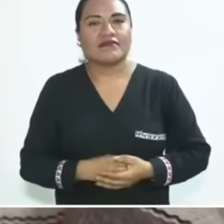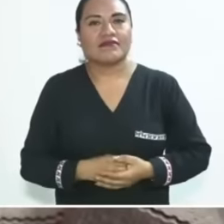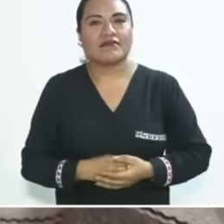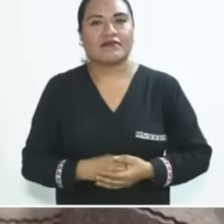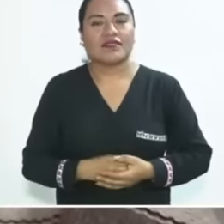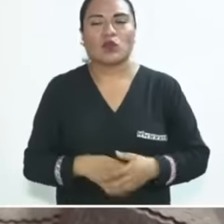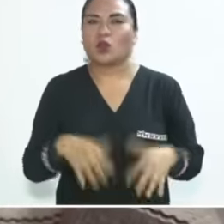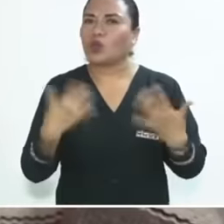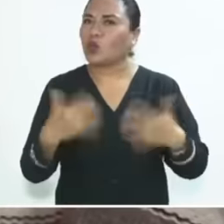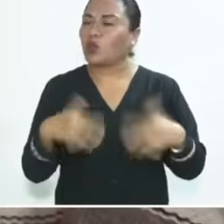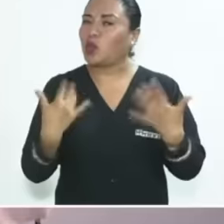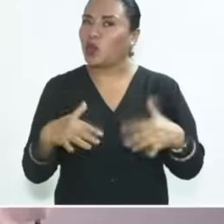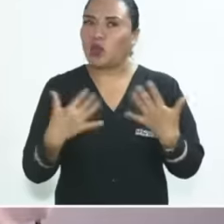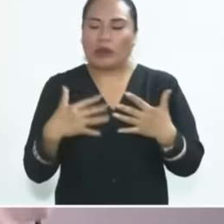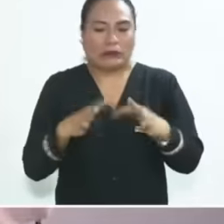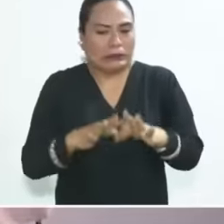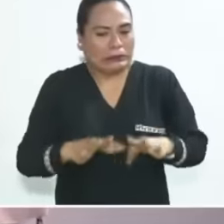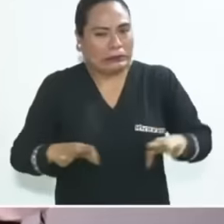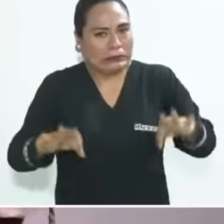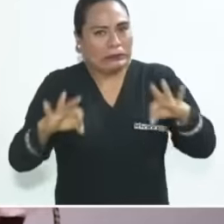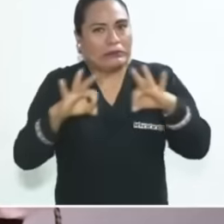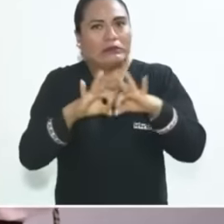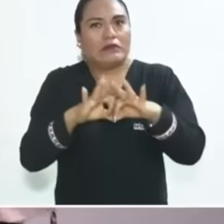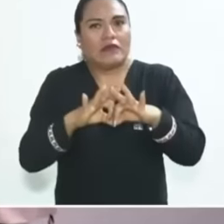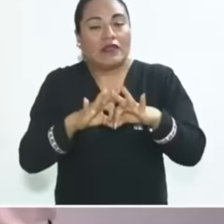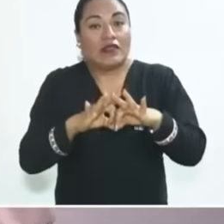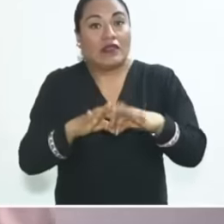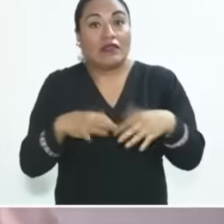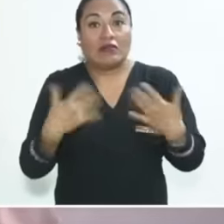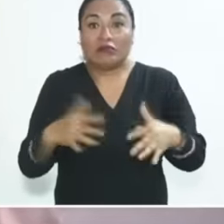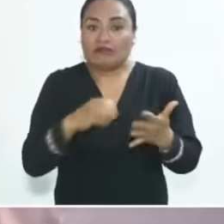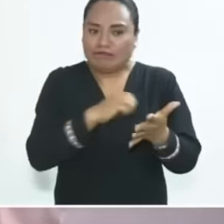un acontecimiento histórico,